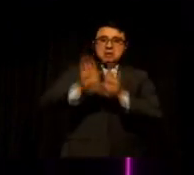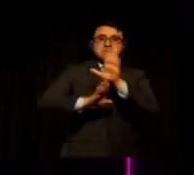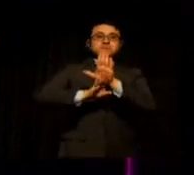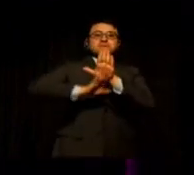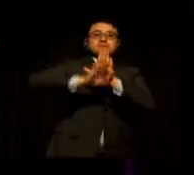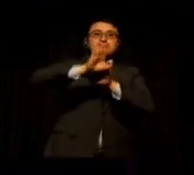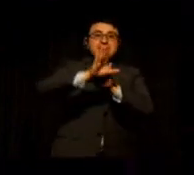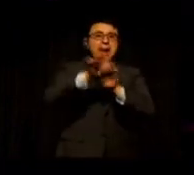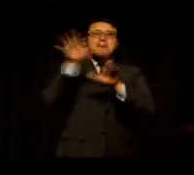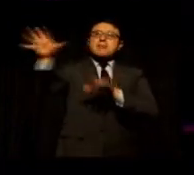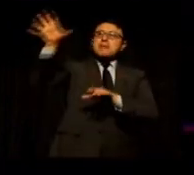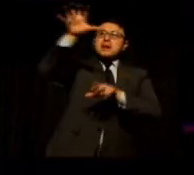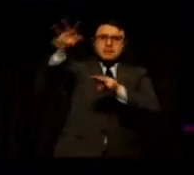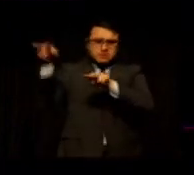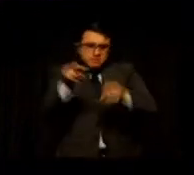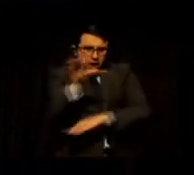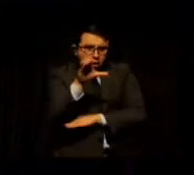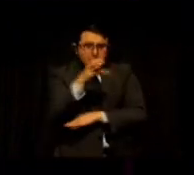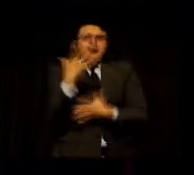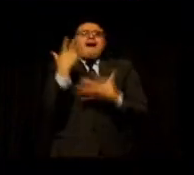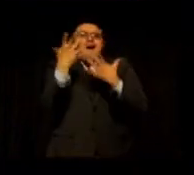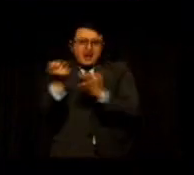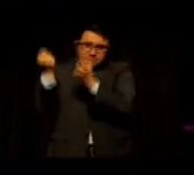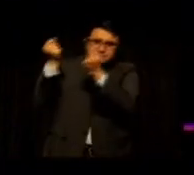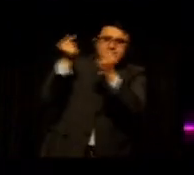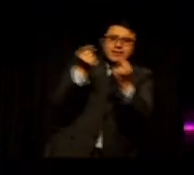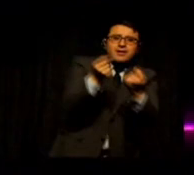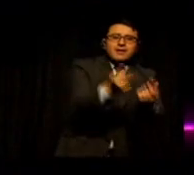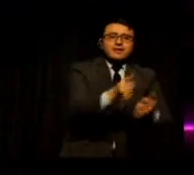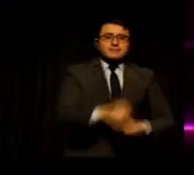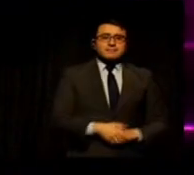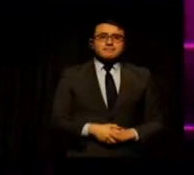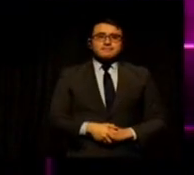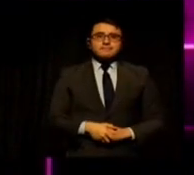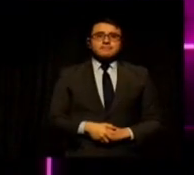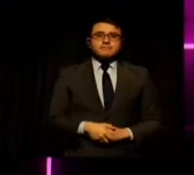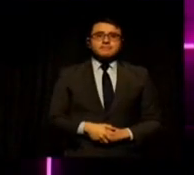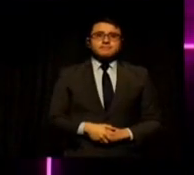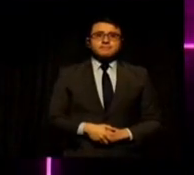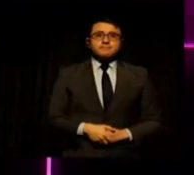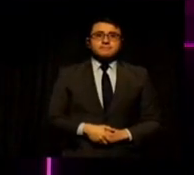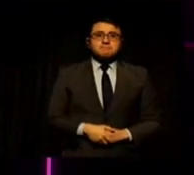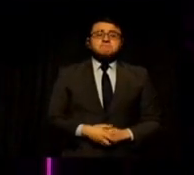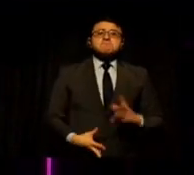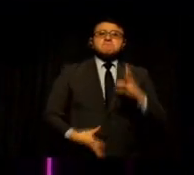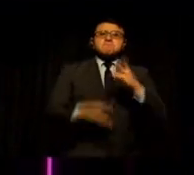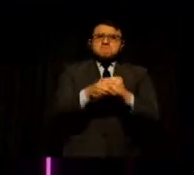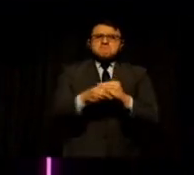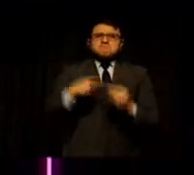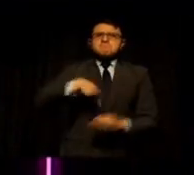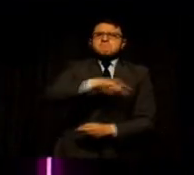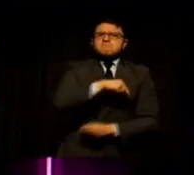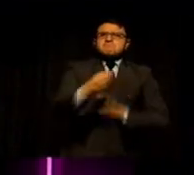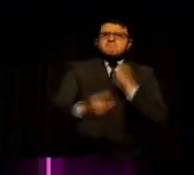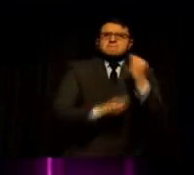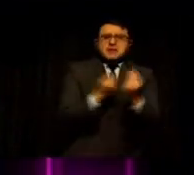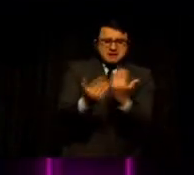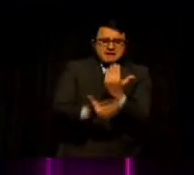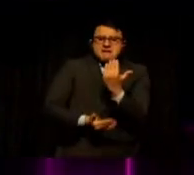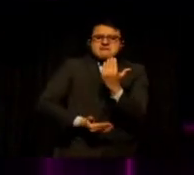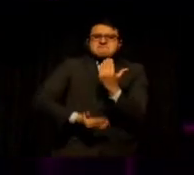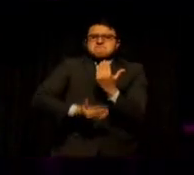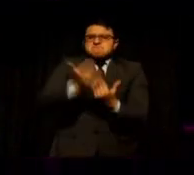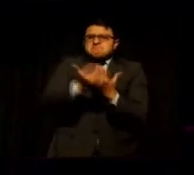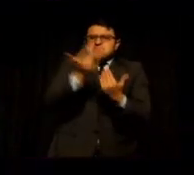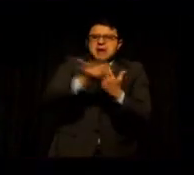atractivo para el desarrollo de estos nuevos negocios pero también estamos nosotros facilitando que cuando